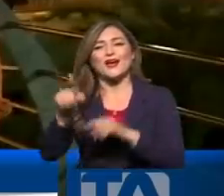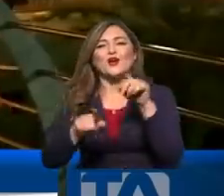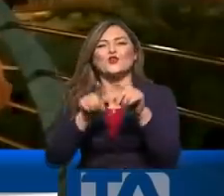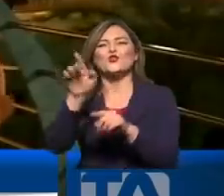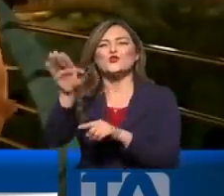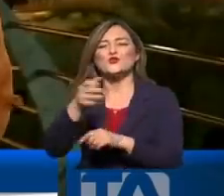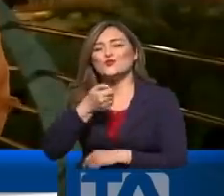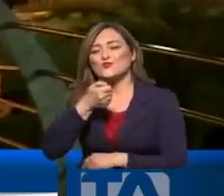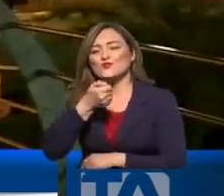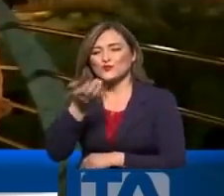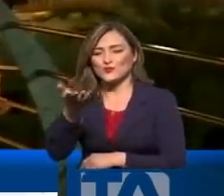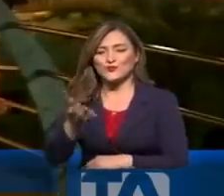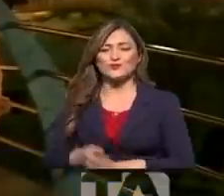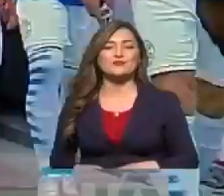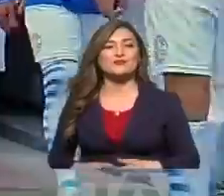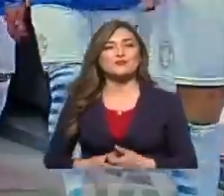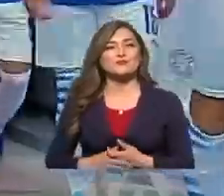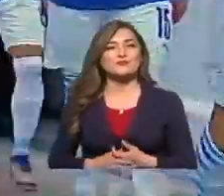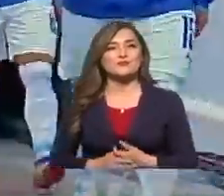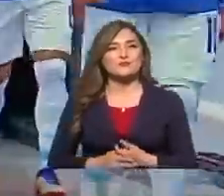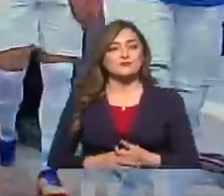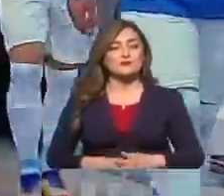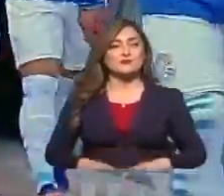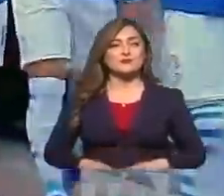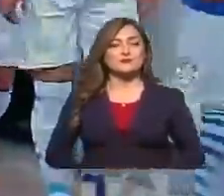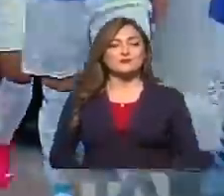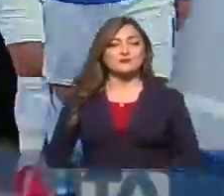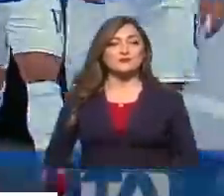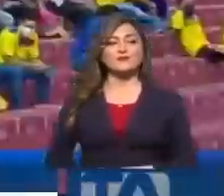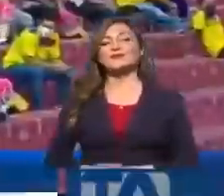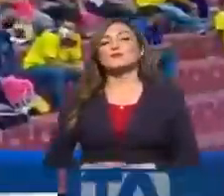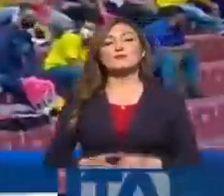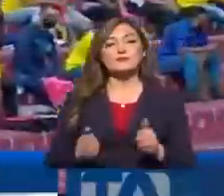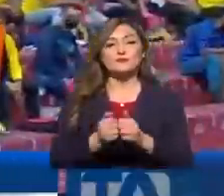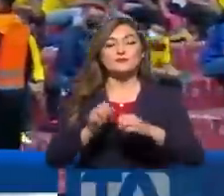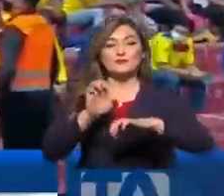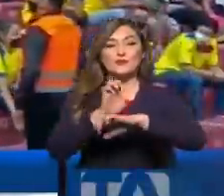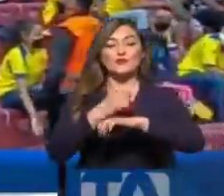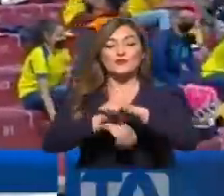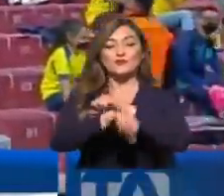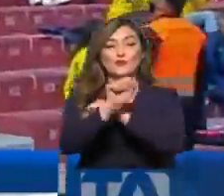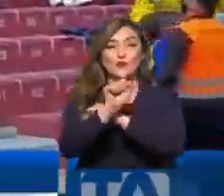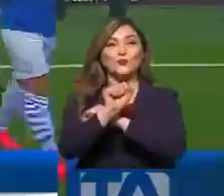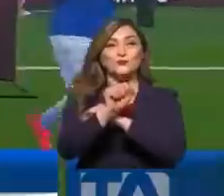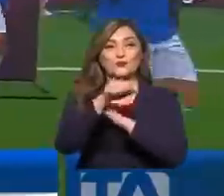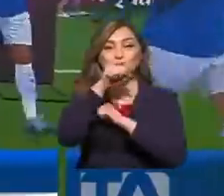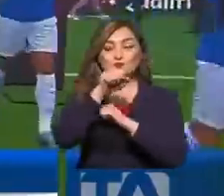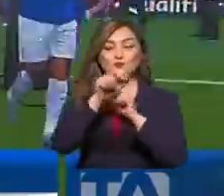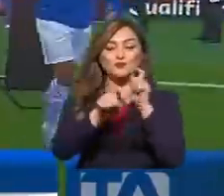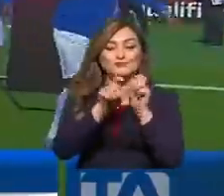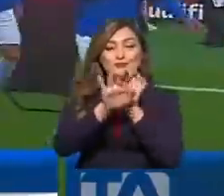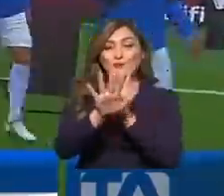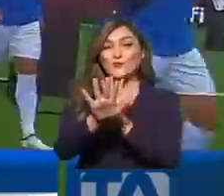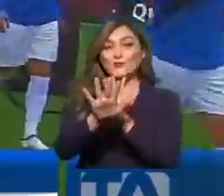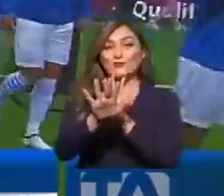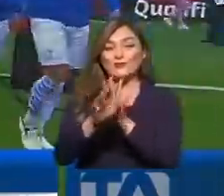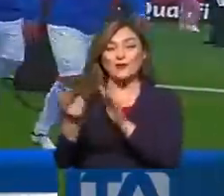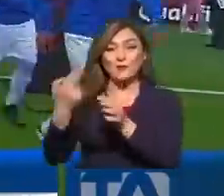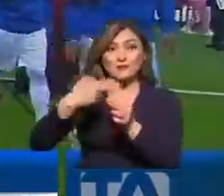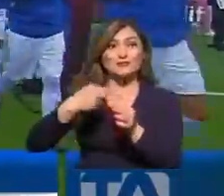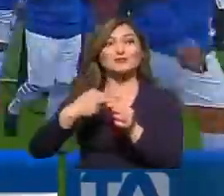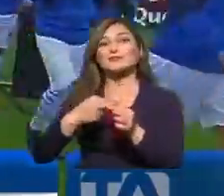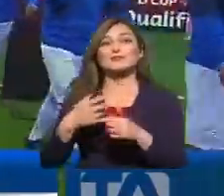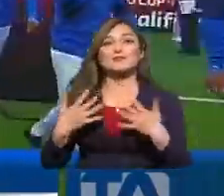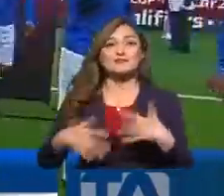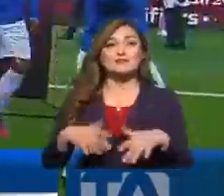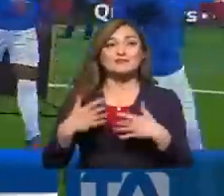sus impresiones en la siguiente nota, veamos. Era una nueva cita de la selección ecuatoriana de fútbol con su hinchada. Como cada vez que salta a la cancha,